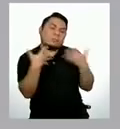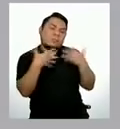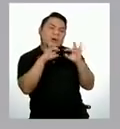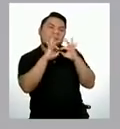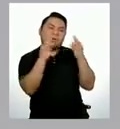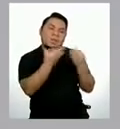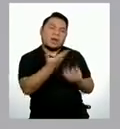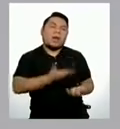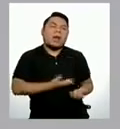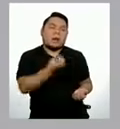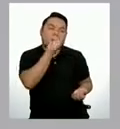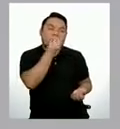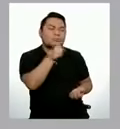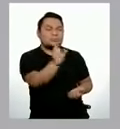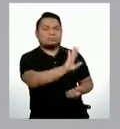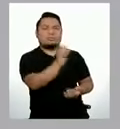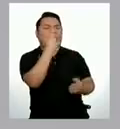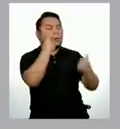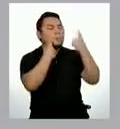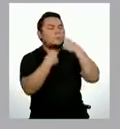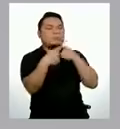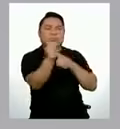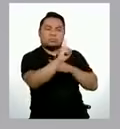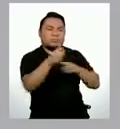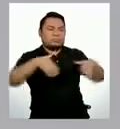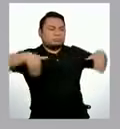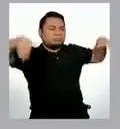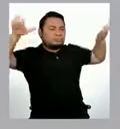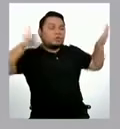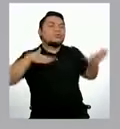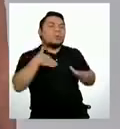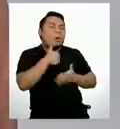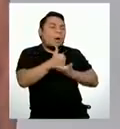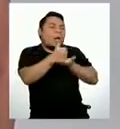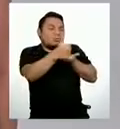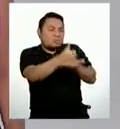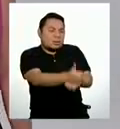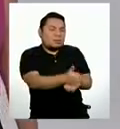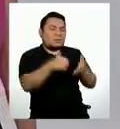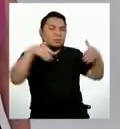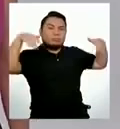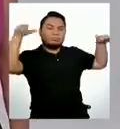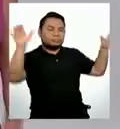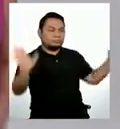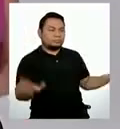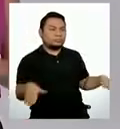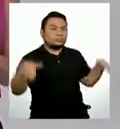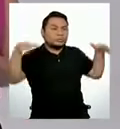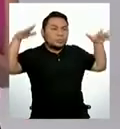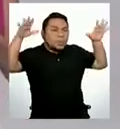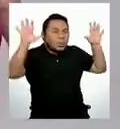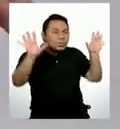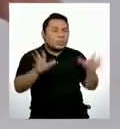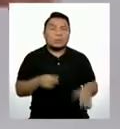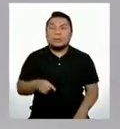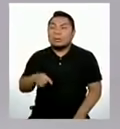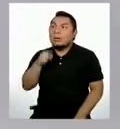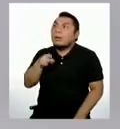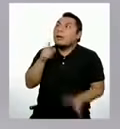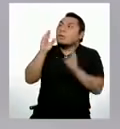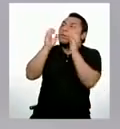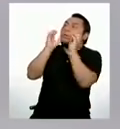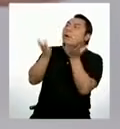llores más, voy a ayudarte, le dijo el espíritu. Entonces, este levantó sus